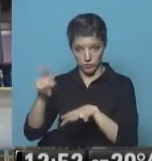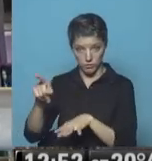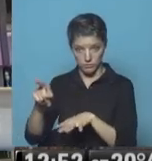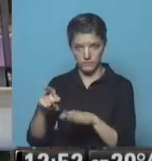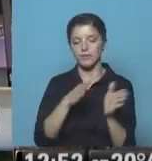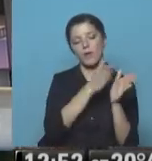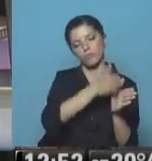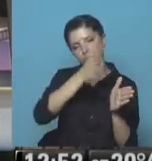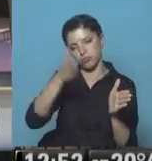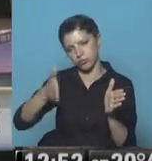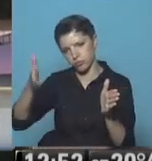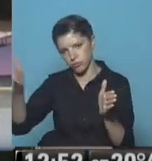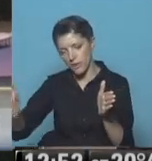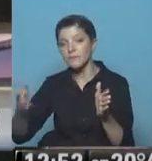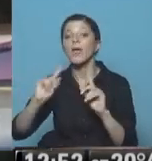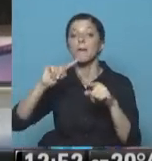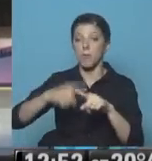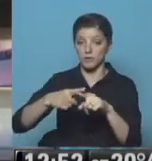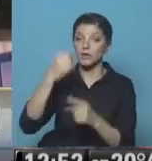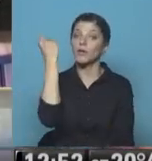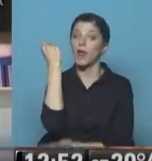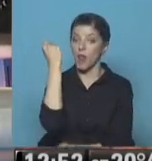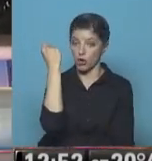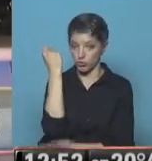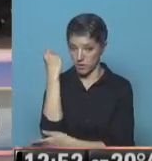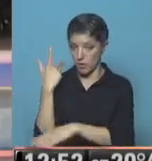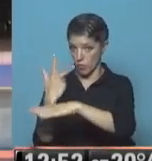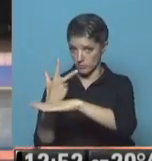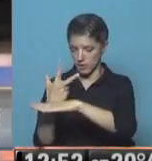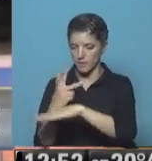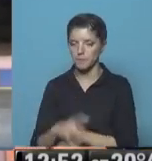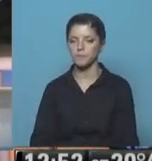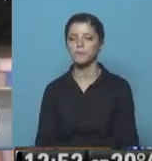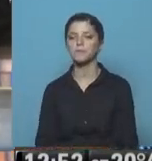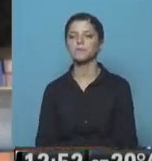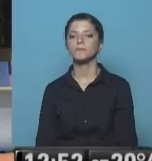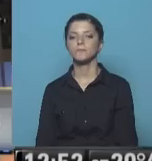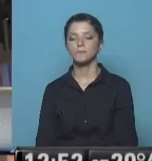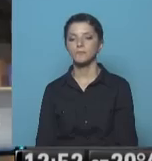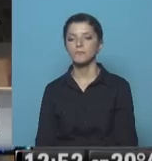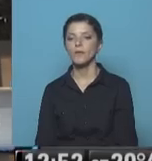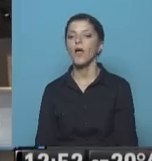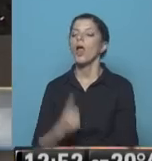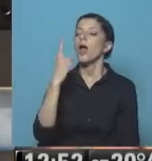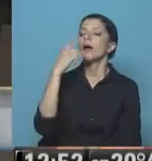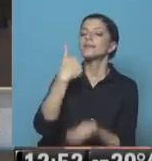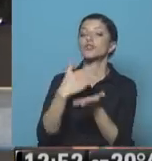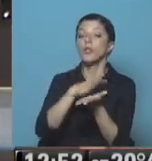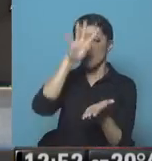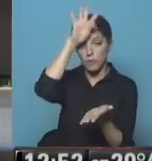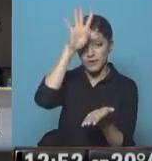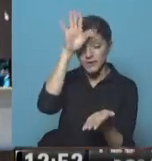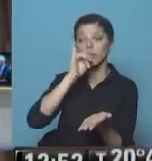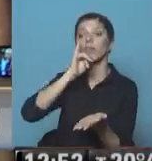cronológico, inclusive político y económico en Guatemala, hay una denuncia de los sectores indígenas de que hubo